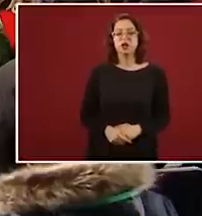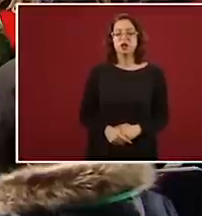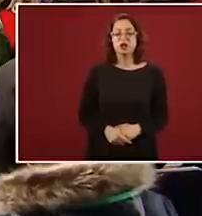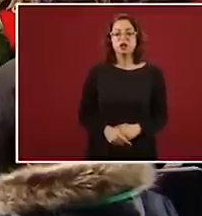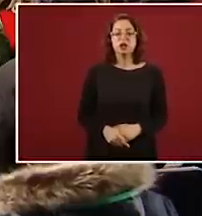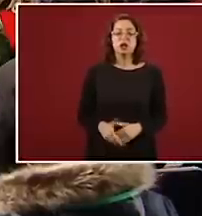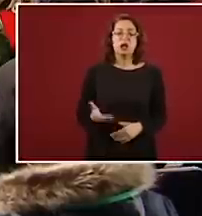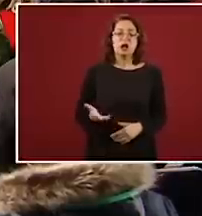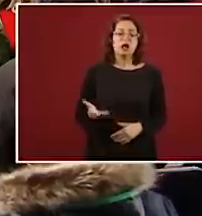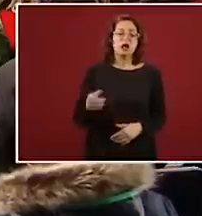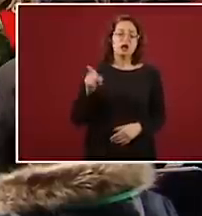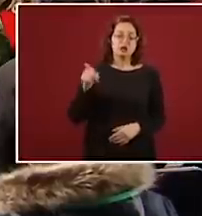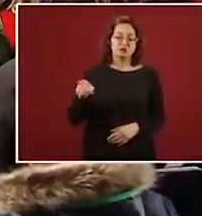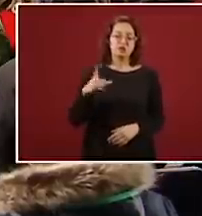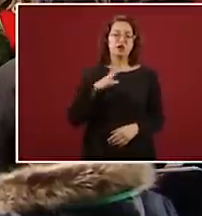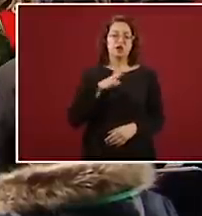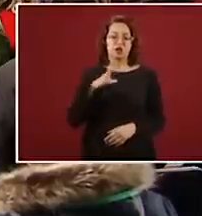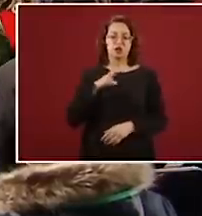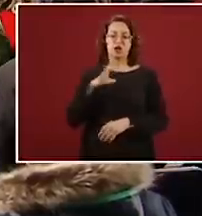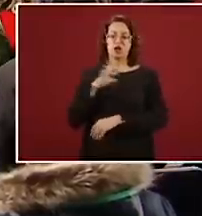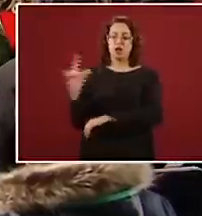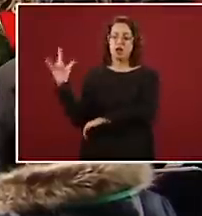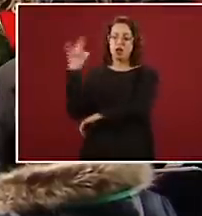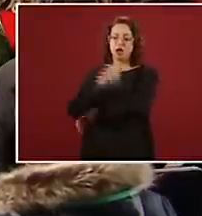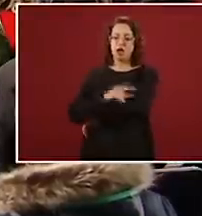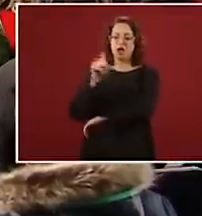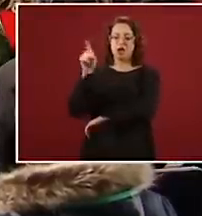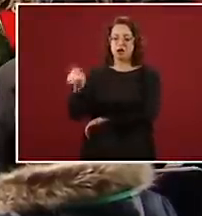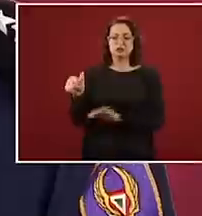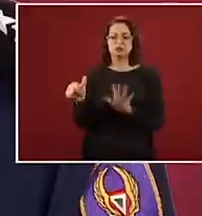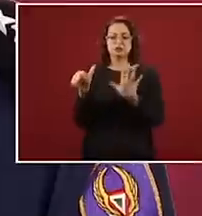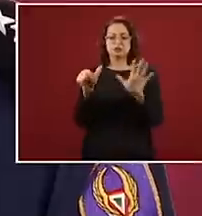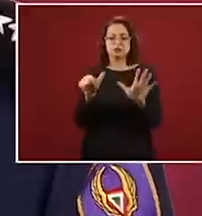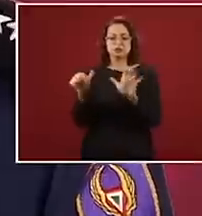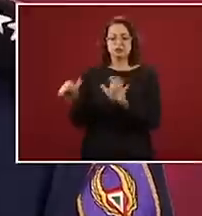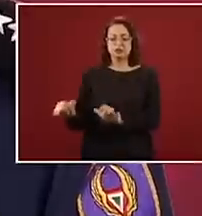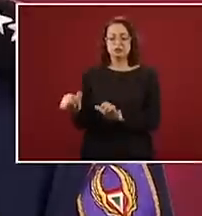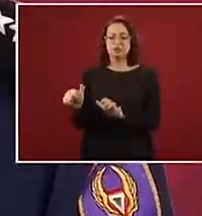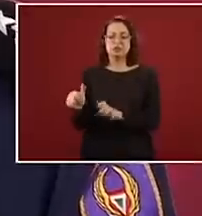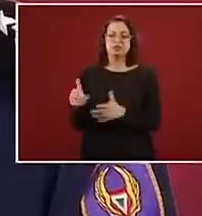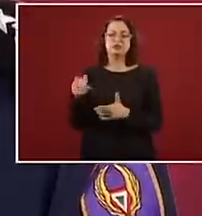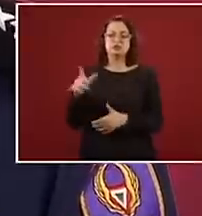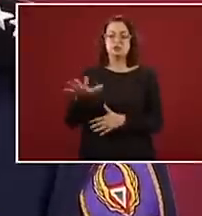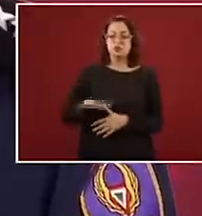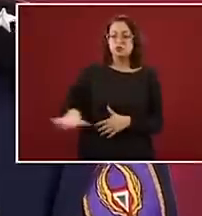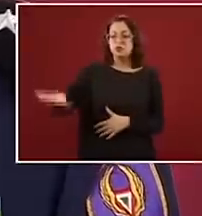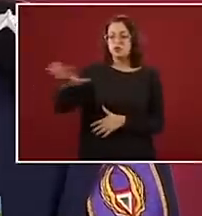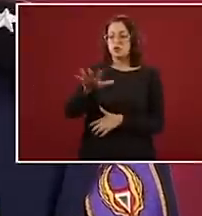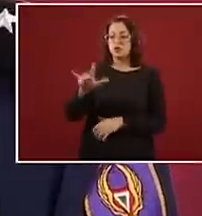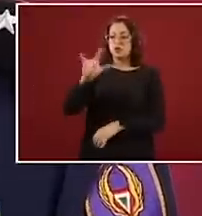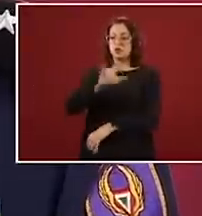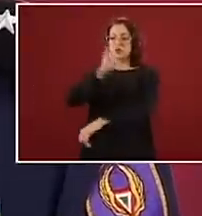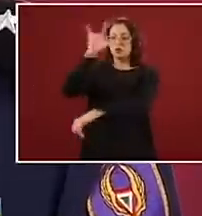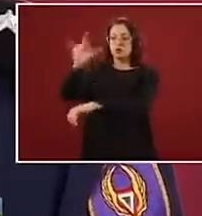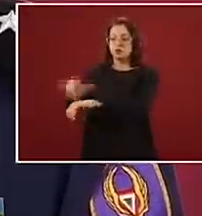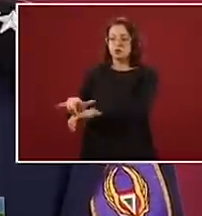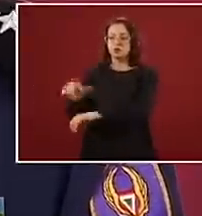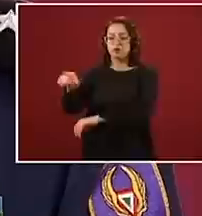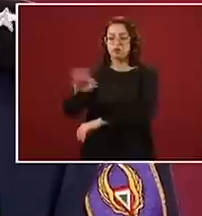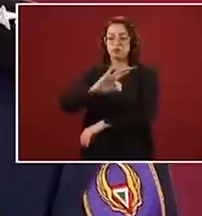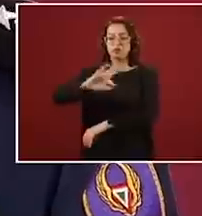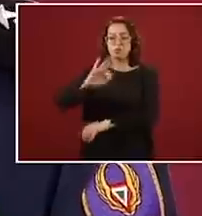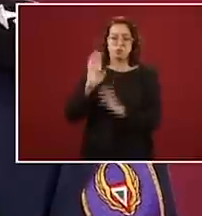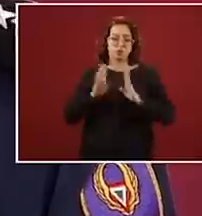de la presidencia. Ahorita Santa Lucía está con mucha tierra, entonces sería un daño